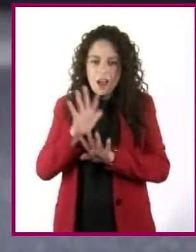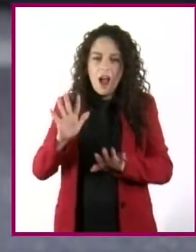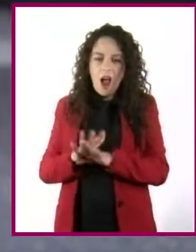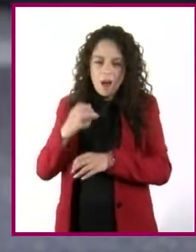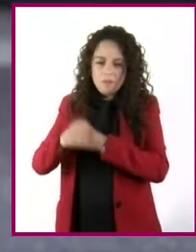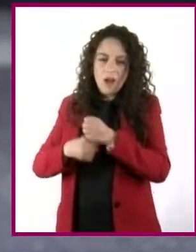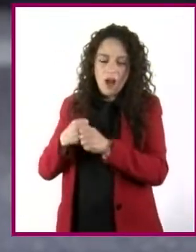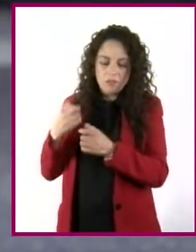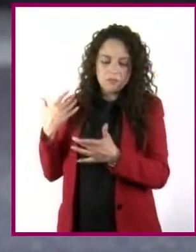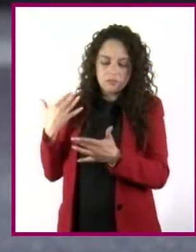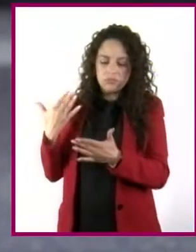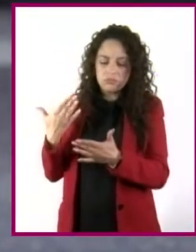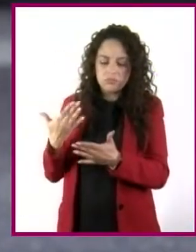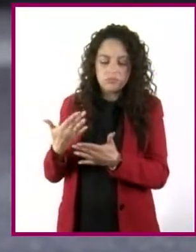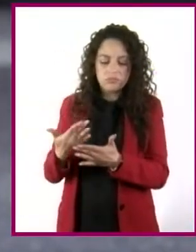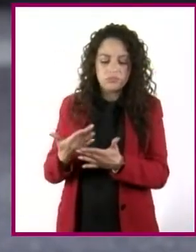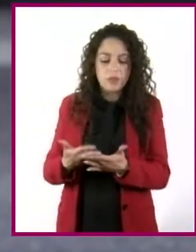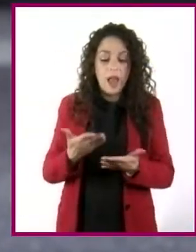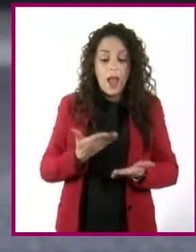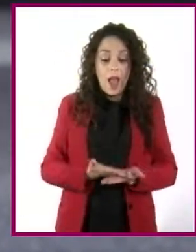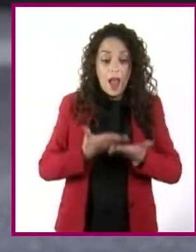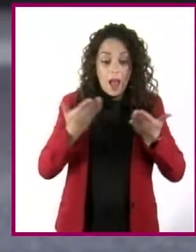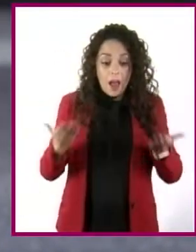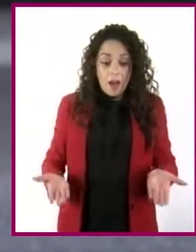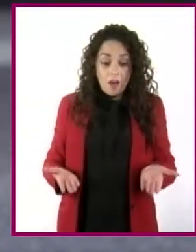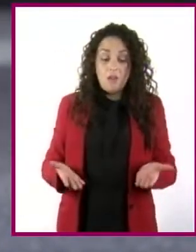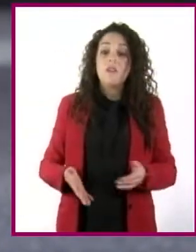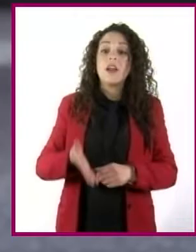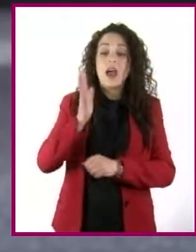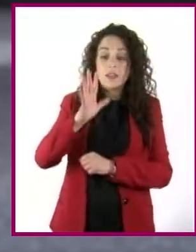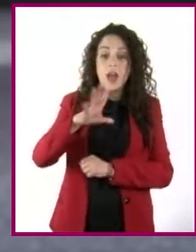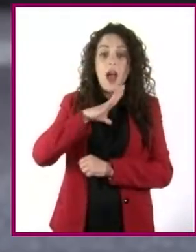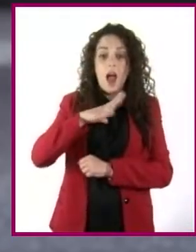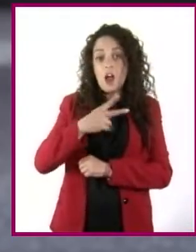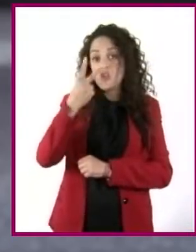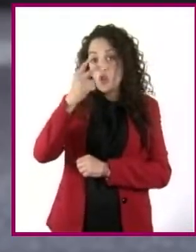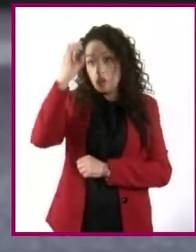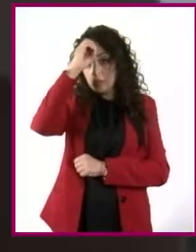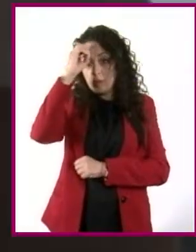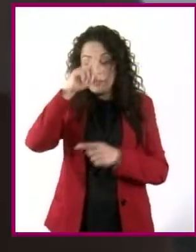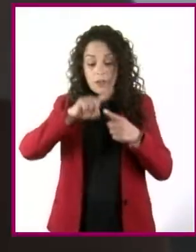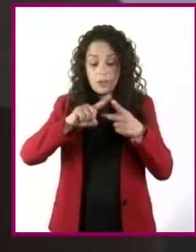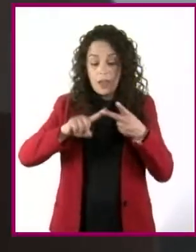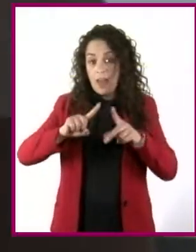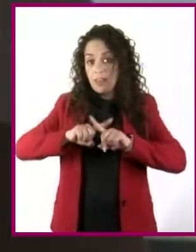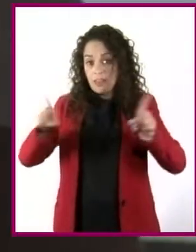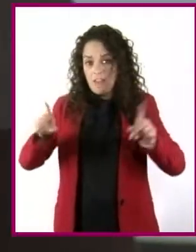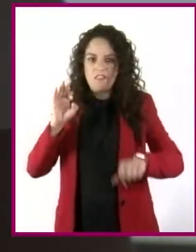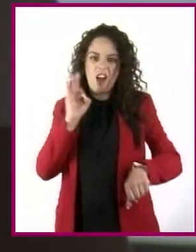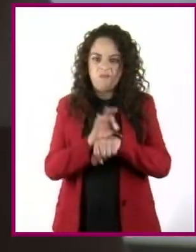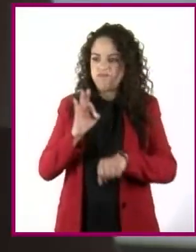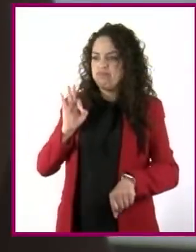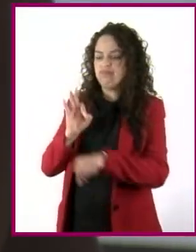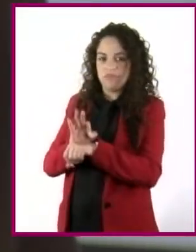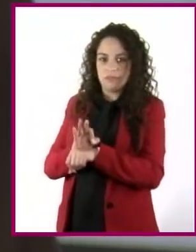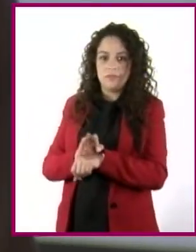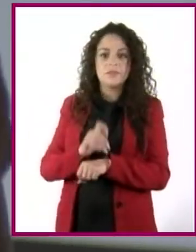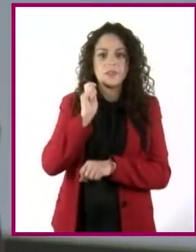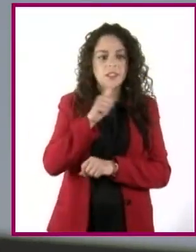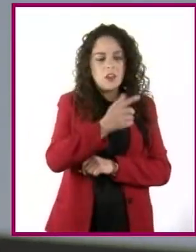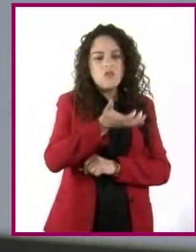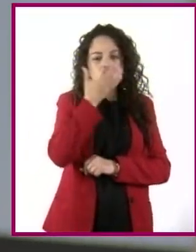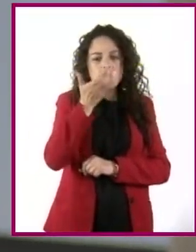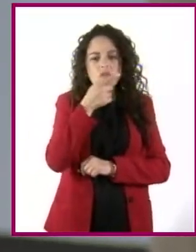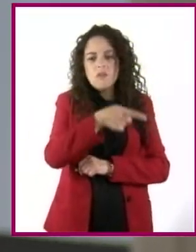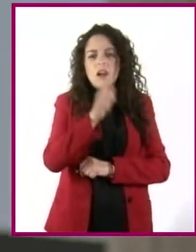la actualidad existen defensores de dos puntos de vista opuestos. Uno que deriva de la tradición cristiana, que